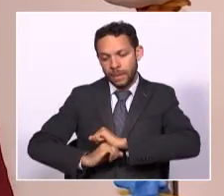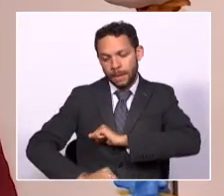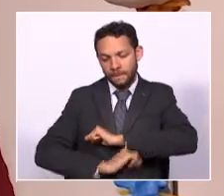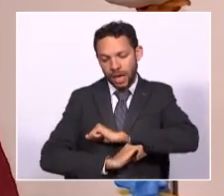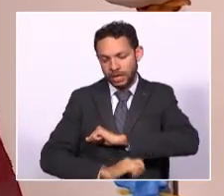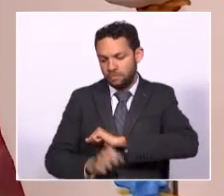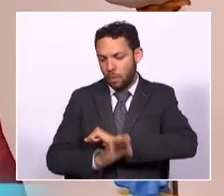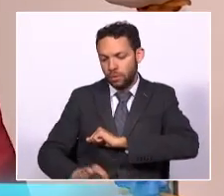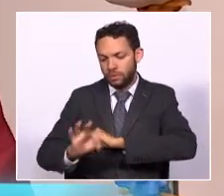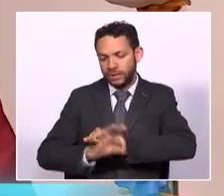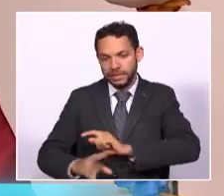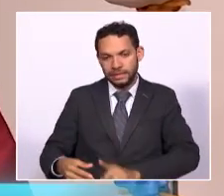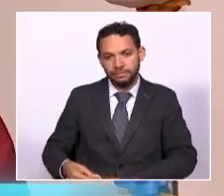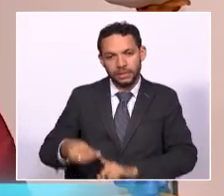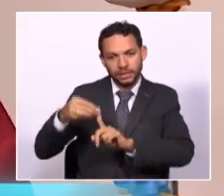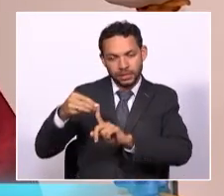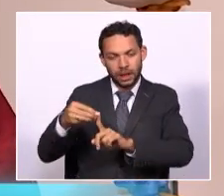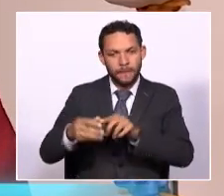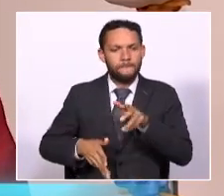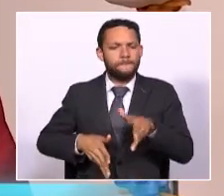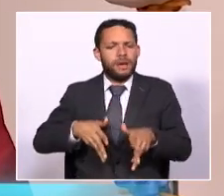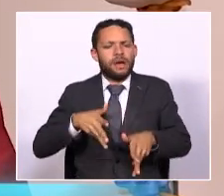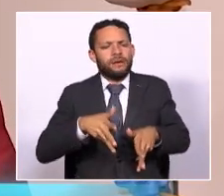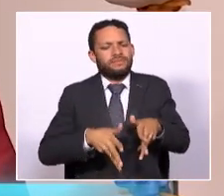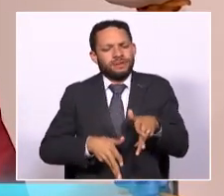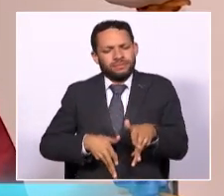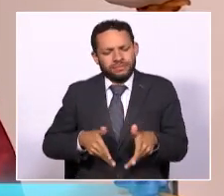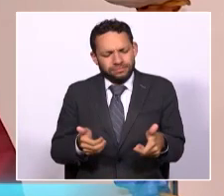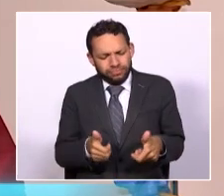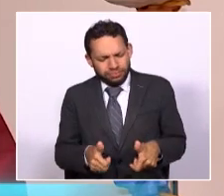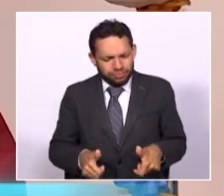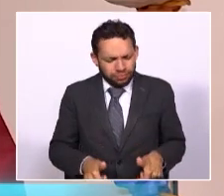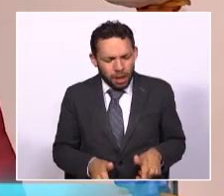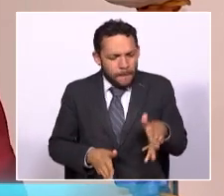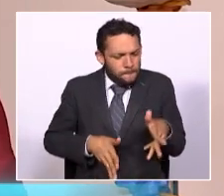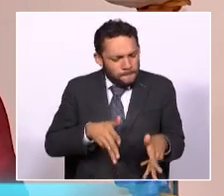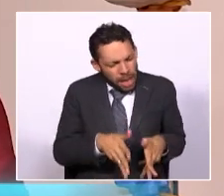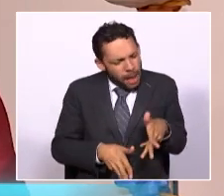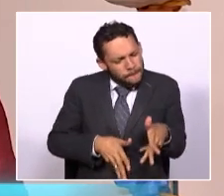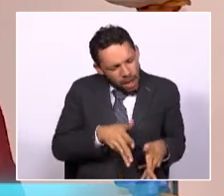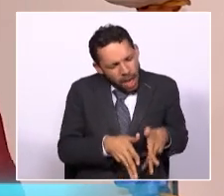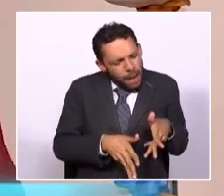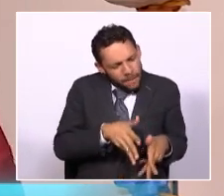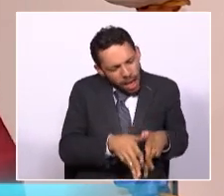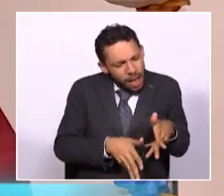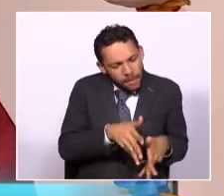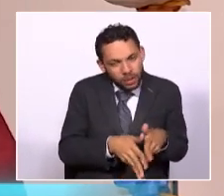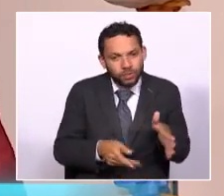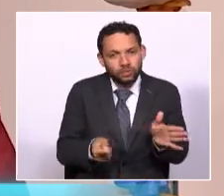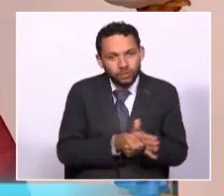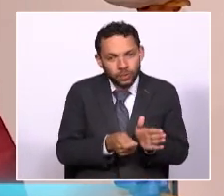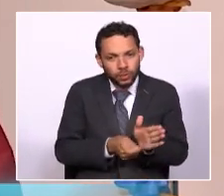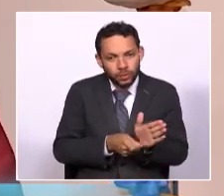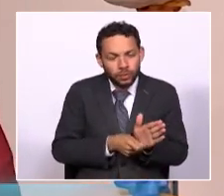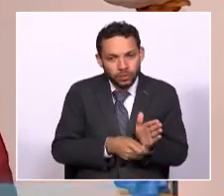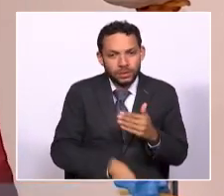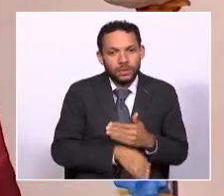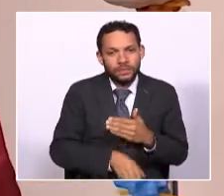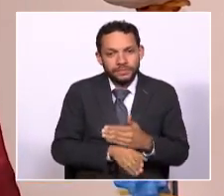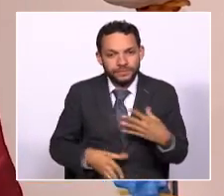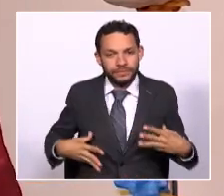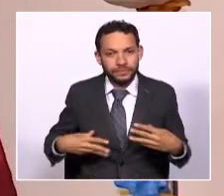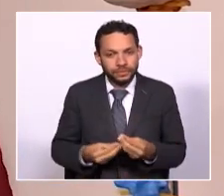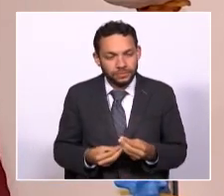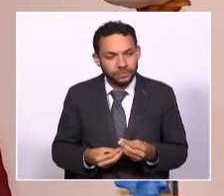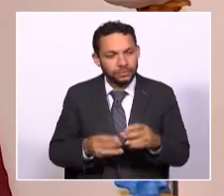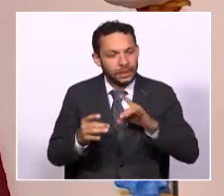un protocolo específico de quiropraxia y lo llaman Wat-Pot, que quiere decir simplemente golpe o sonido. Esto asociado a que cuando hacemos quiropraxia, pues